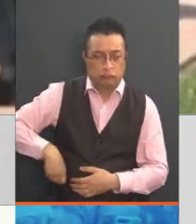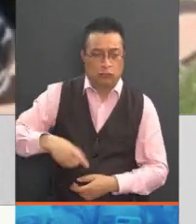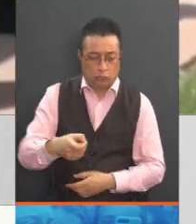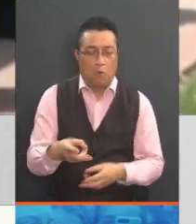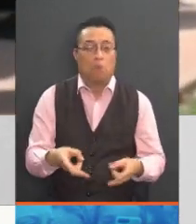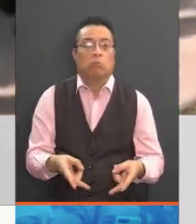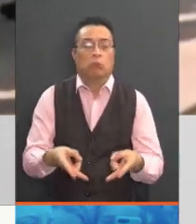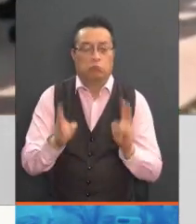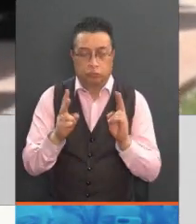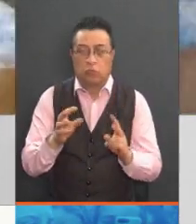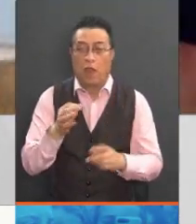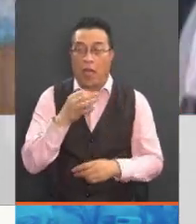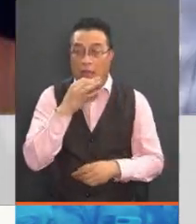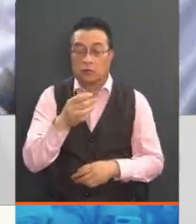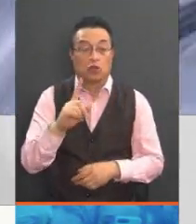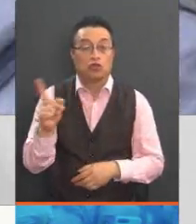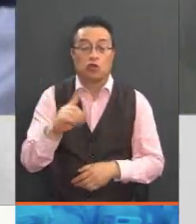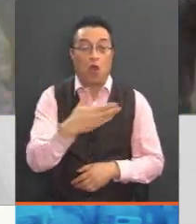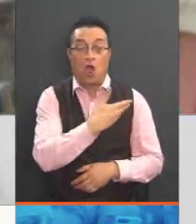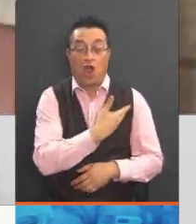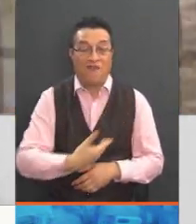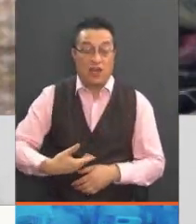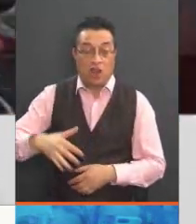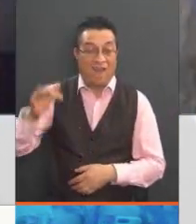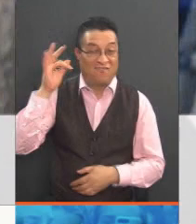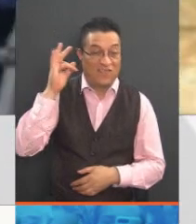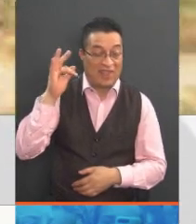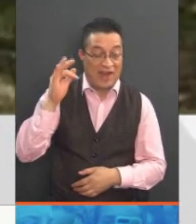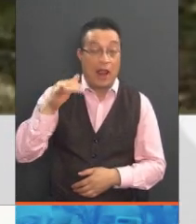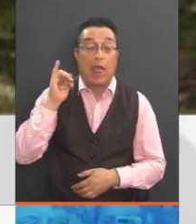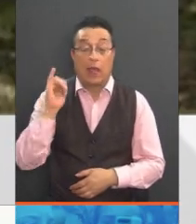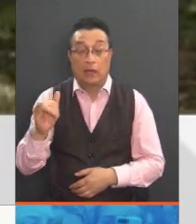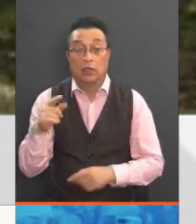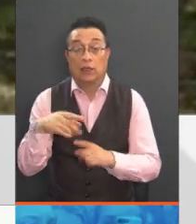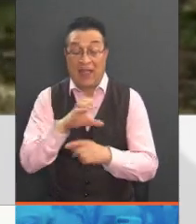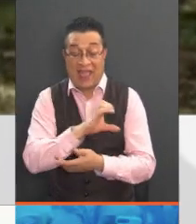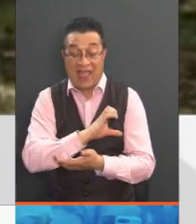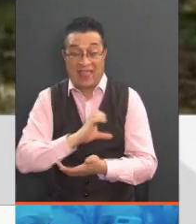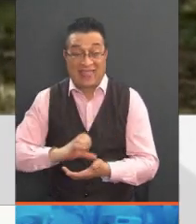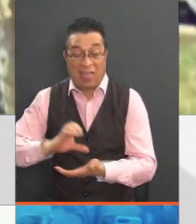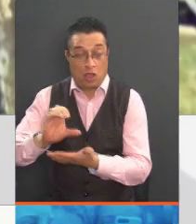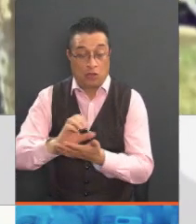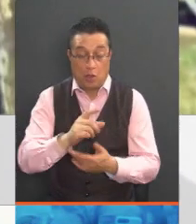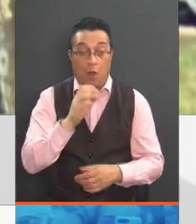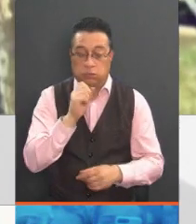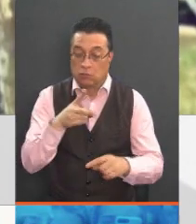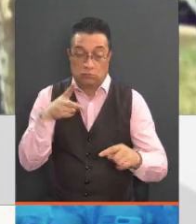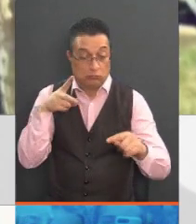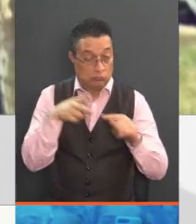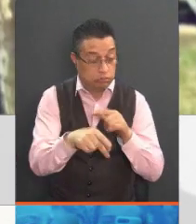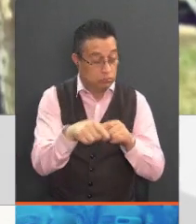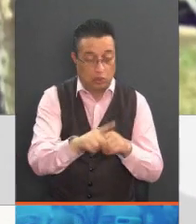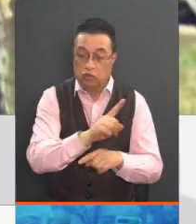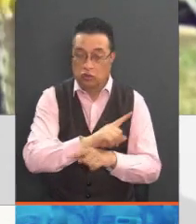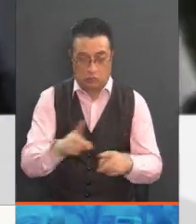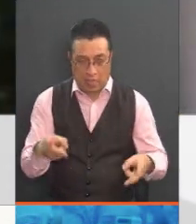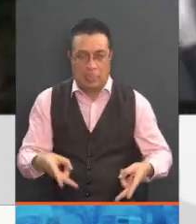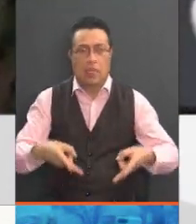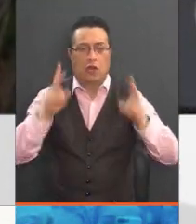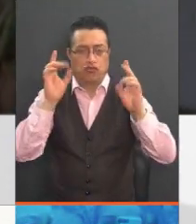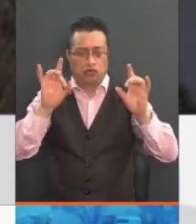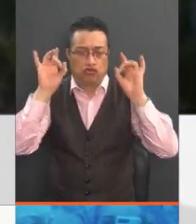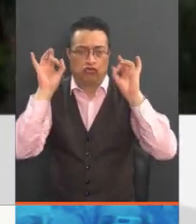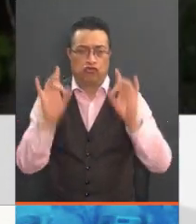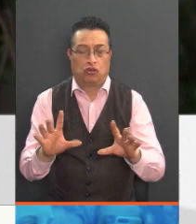también dice que ningún gobierno federal ni tampoco estatal puede infringir este derecho, pero sí